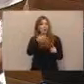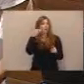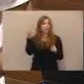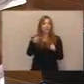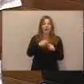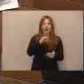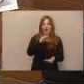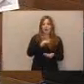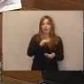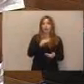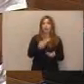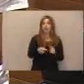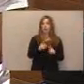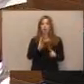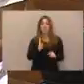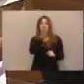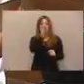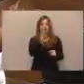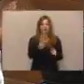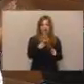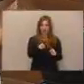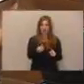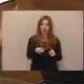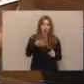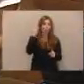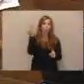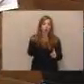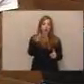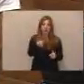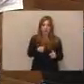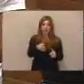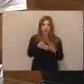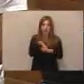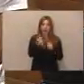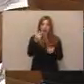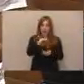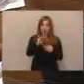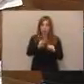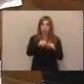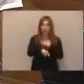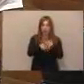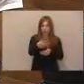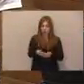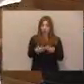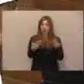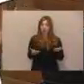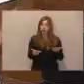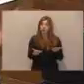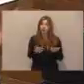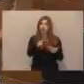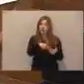capataz despiadado neste caso, y que son inversamente proporcionales, por cierto, a la su capacidad de xestión. Pouco